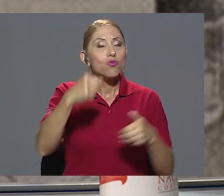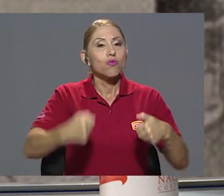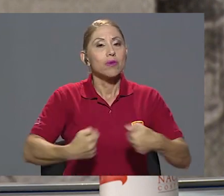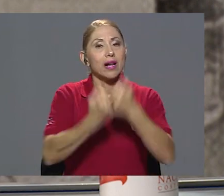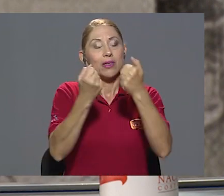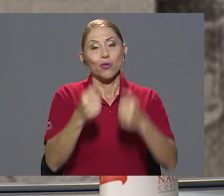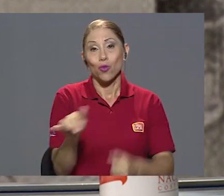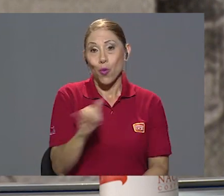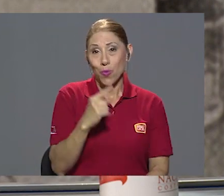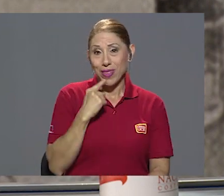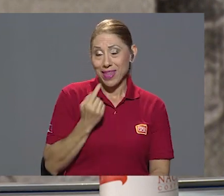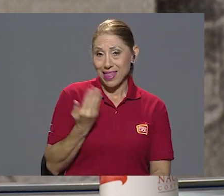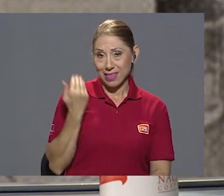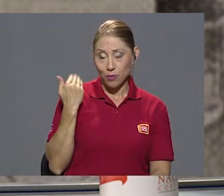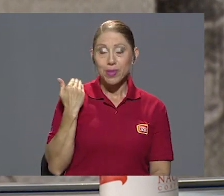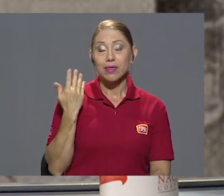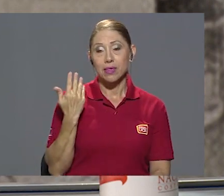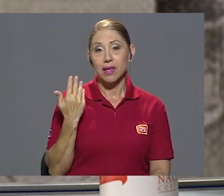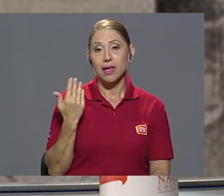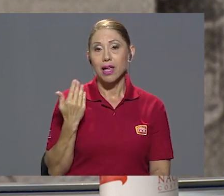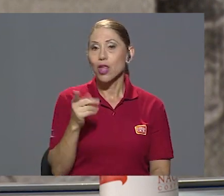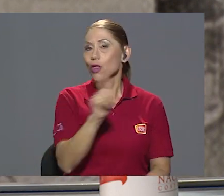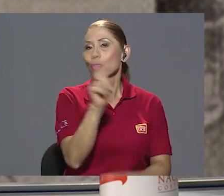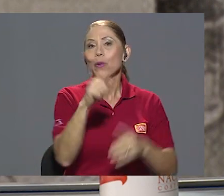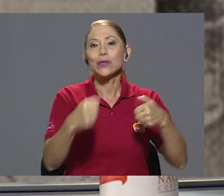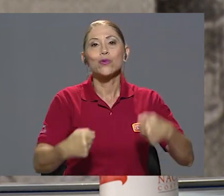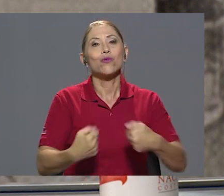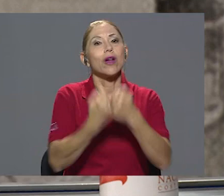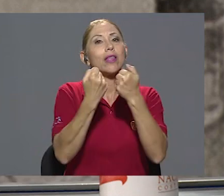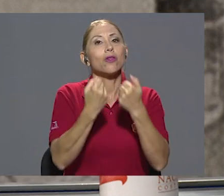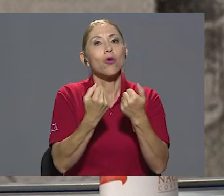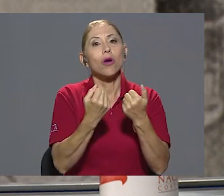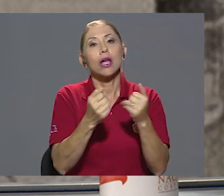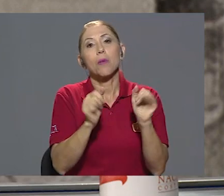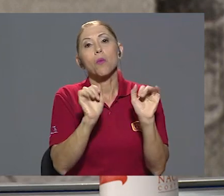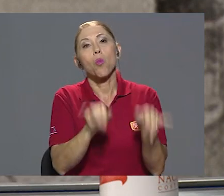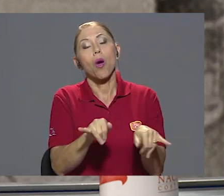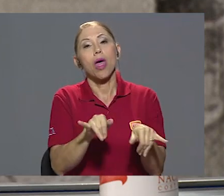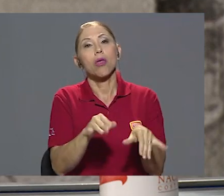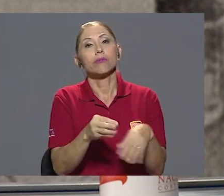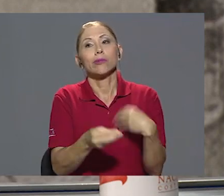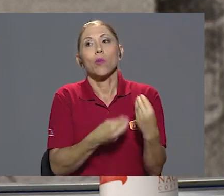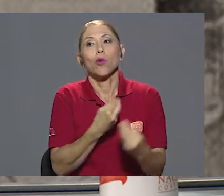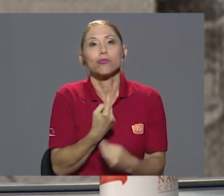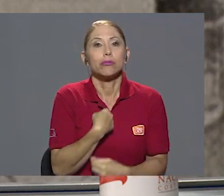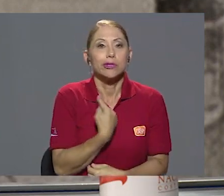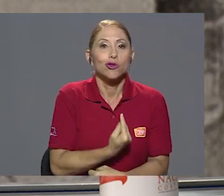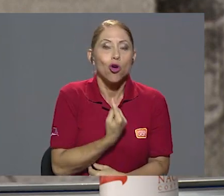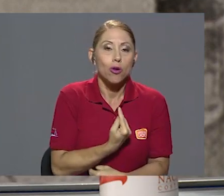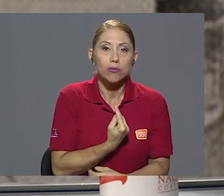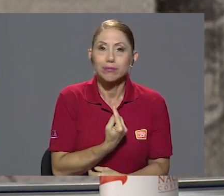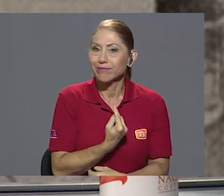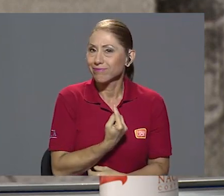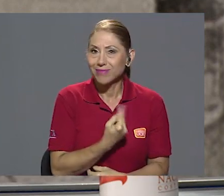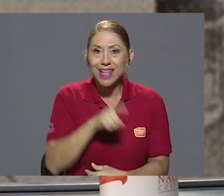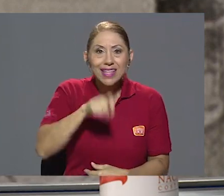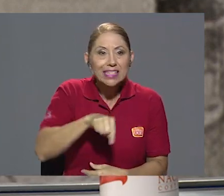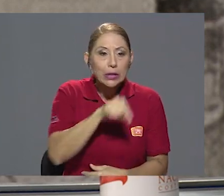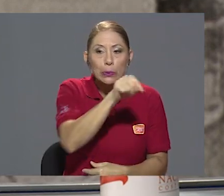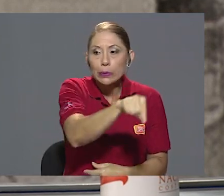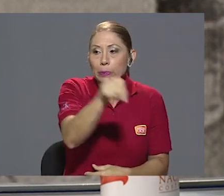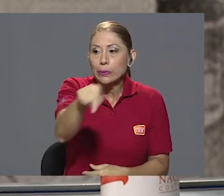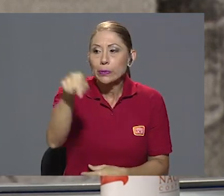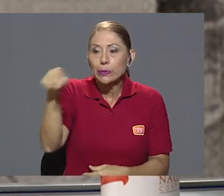hay un reto que, como planteaba anteriormente, no es un reto que puedo abordar solo. Necesito toda una red